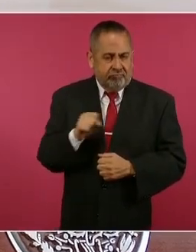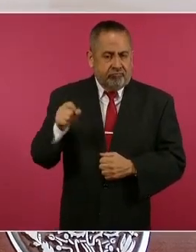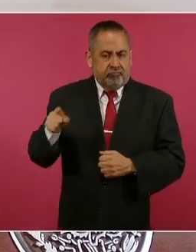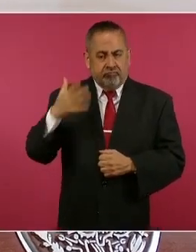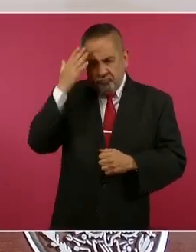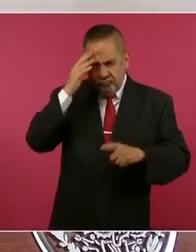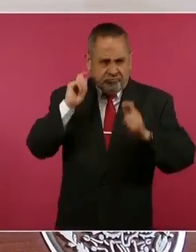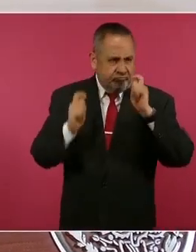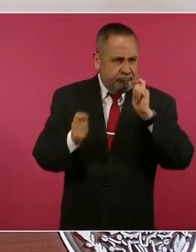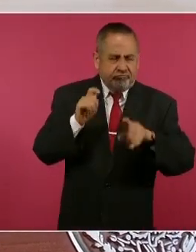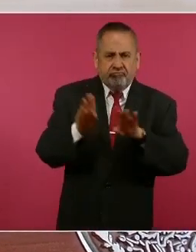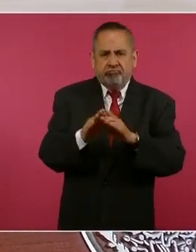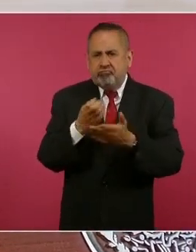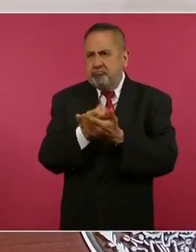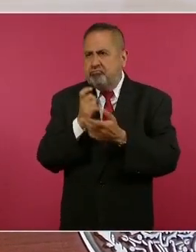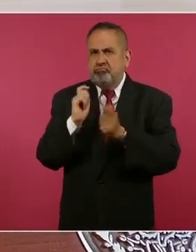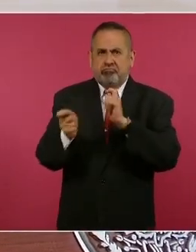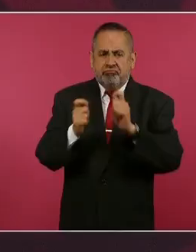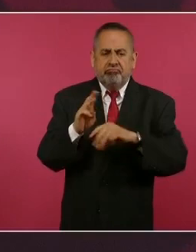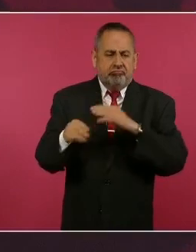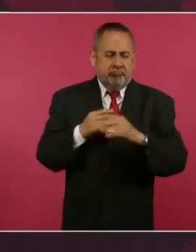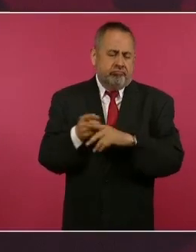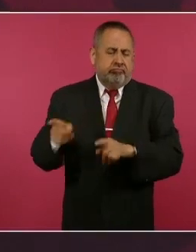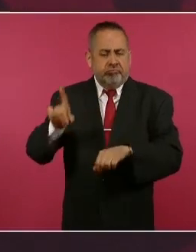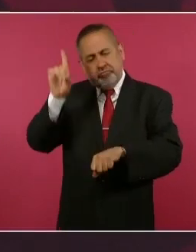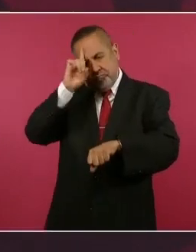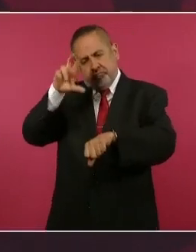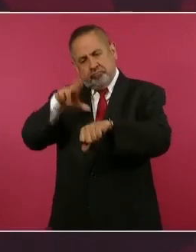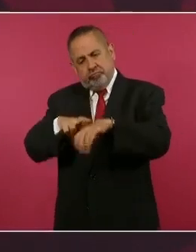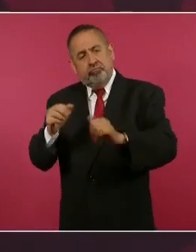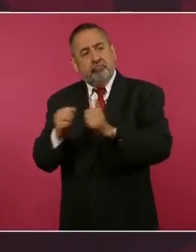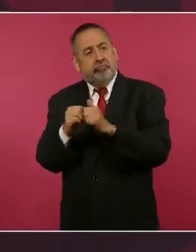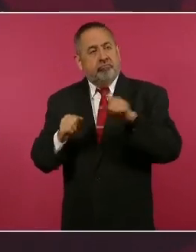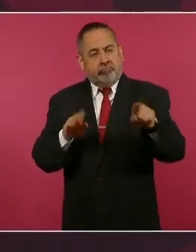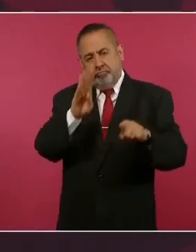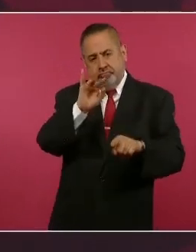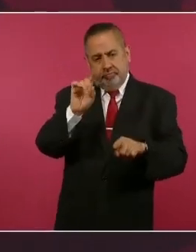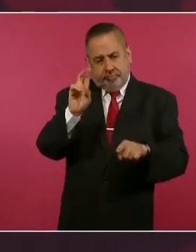técnico, economista, asesor.